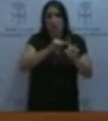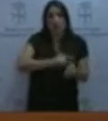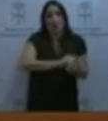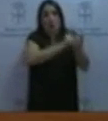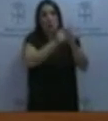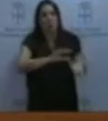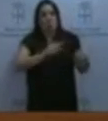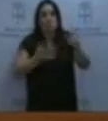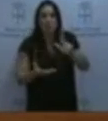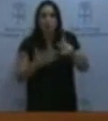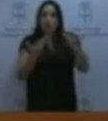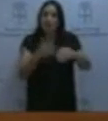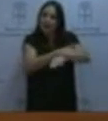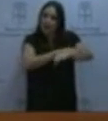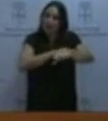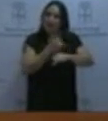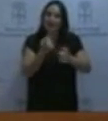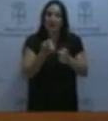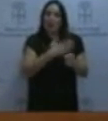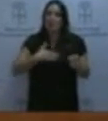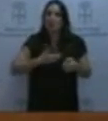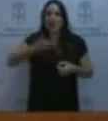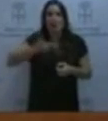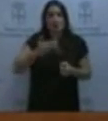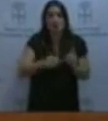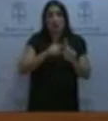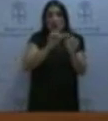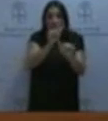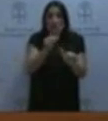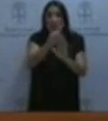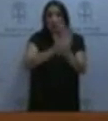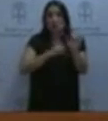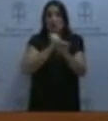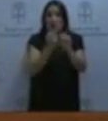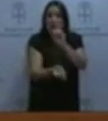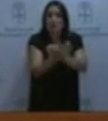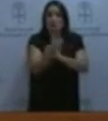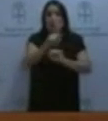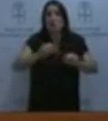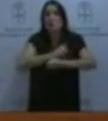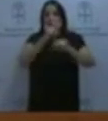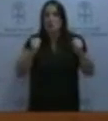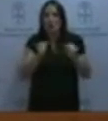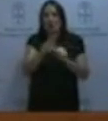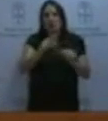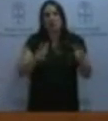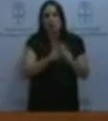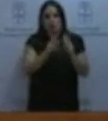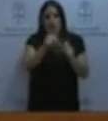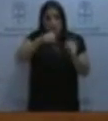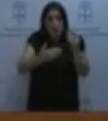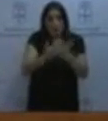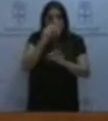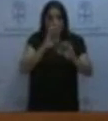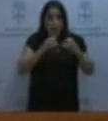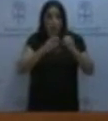la Administración tiene que jugar un papel clave en la definición de modelos y condiciones laborales, así como la consolidación de derechos sociales. Esta misma mañana nuestro